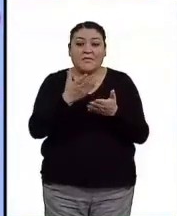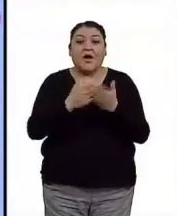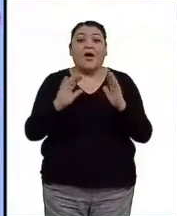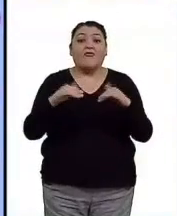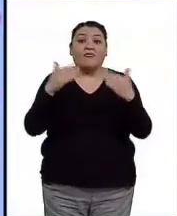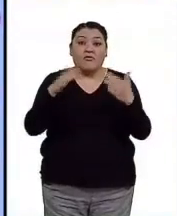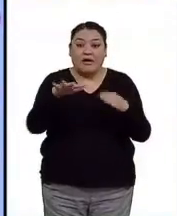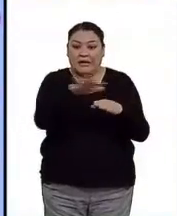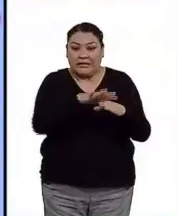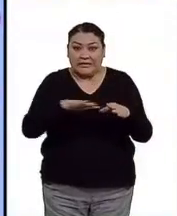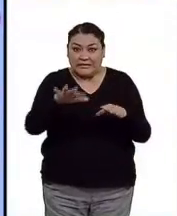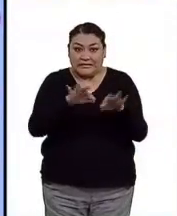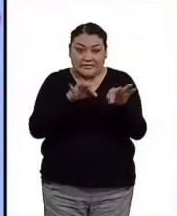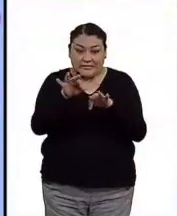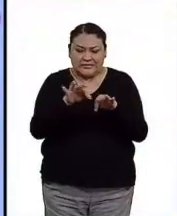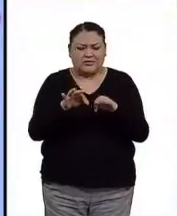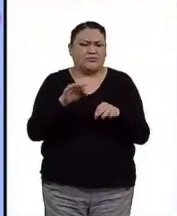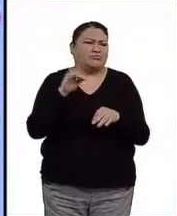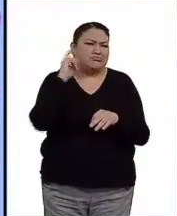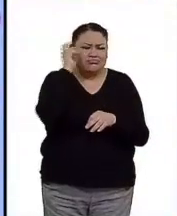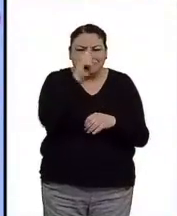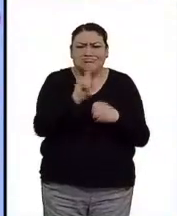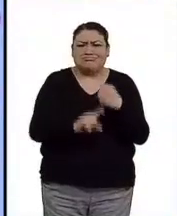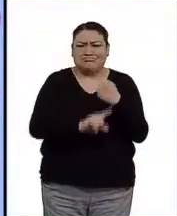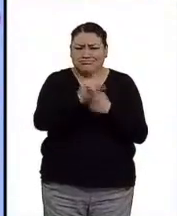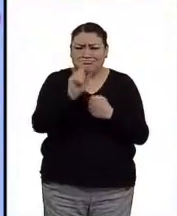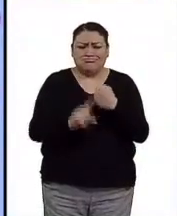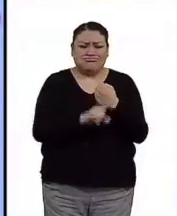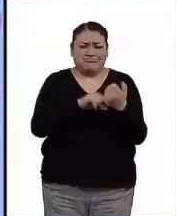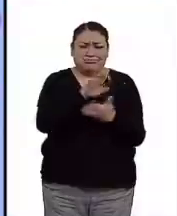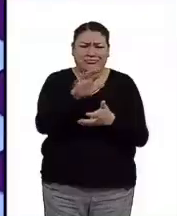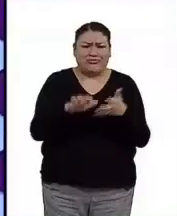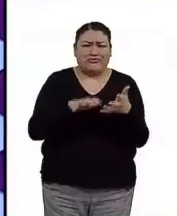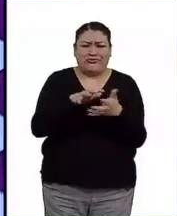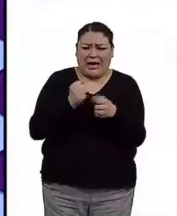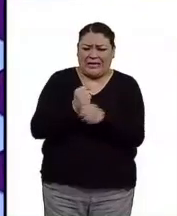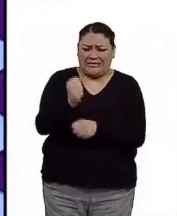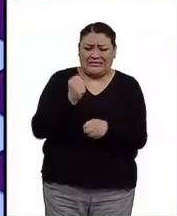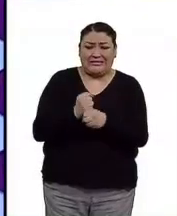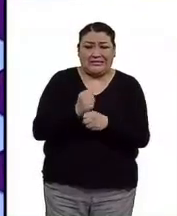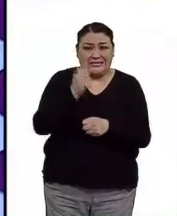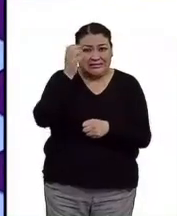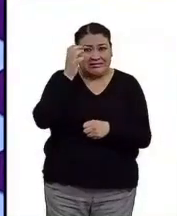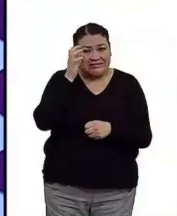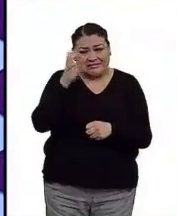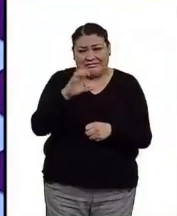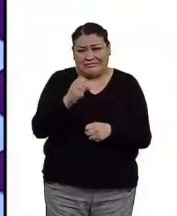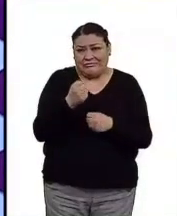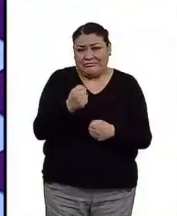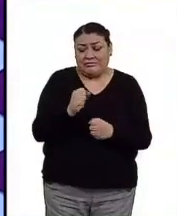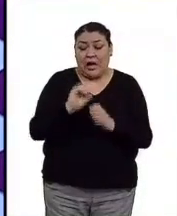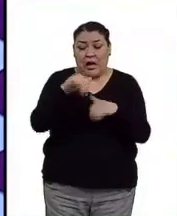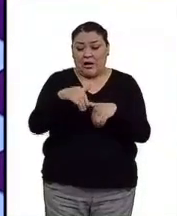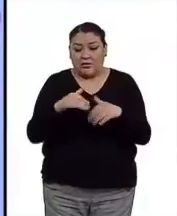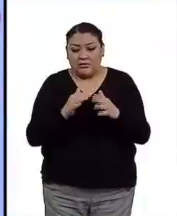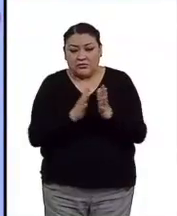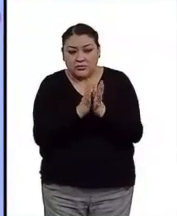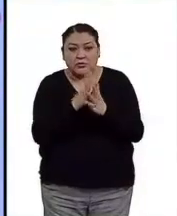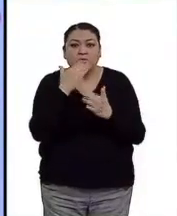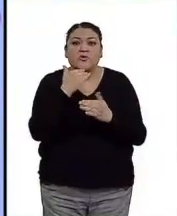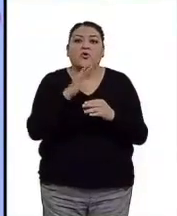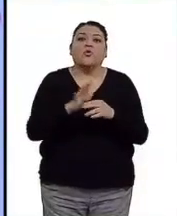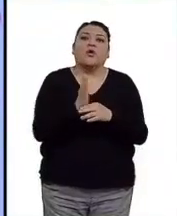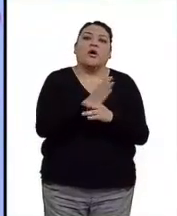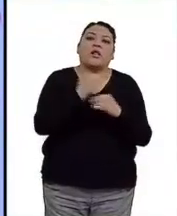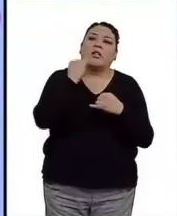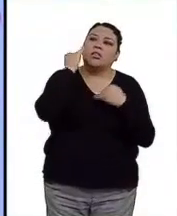un ambiente muy hostil para las mujeres, ¿no? Y que no se da este fomento de participación porque precisamente se basa en estereotipos